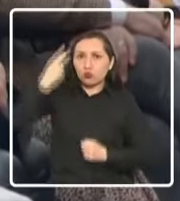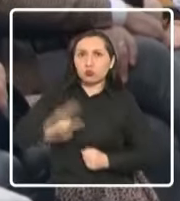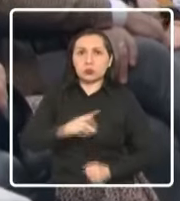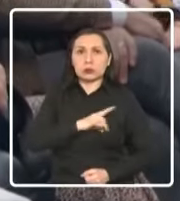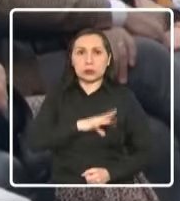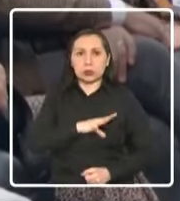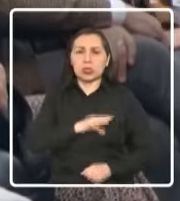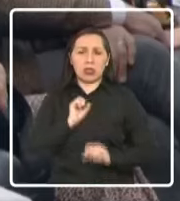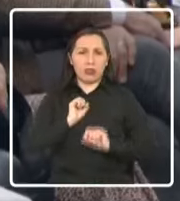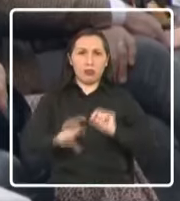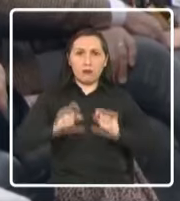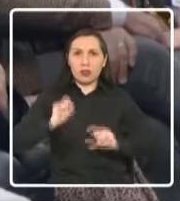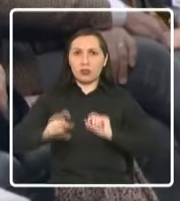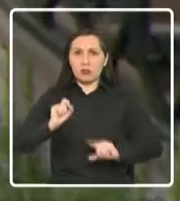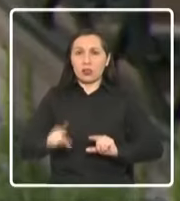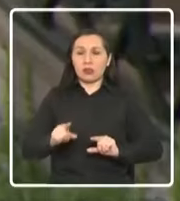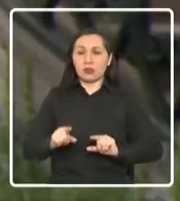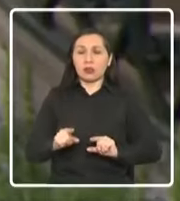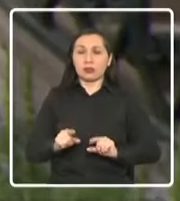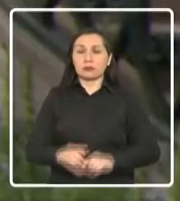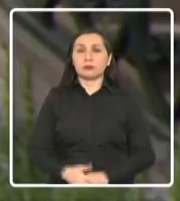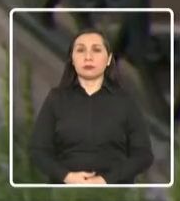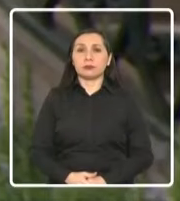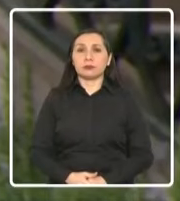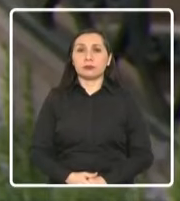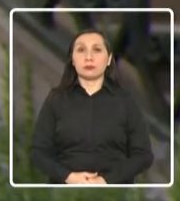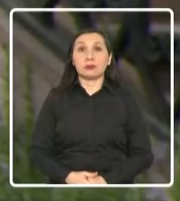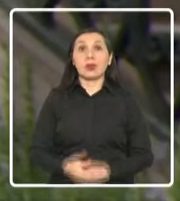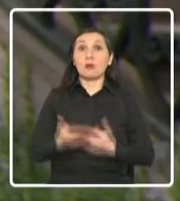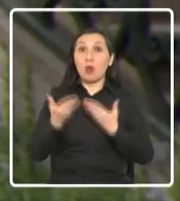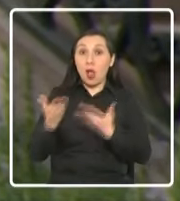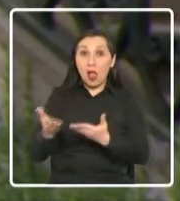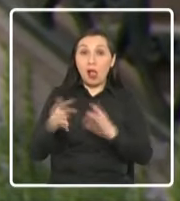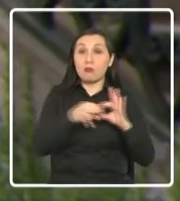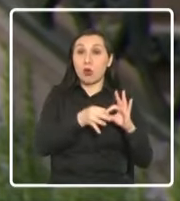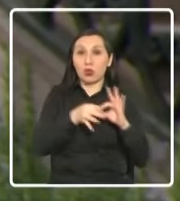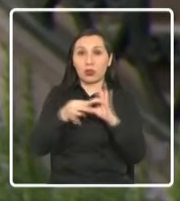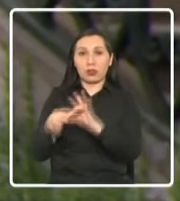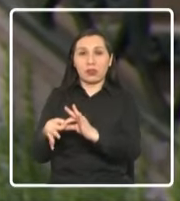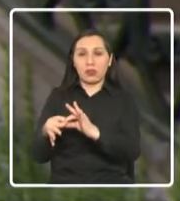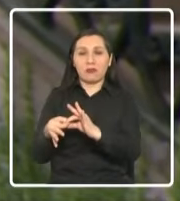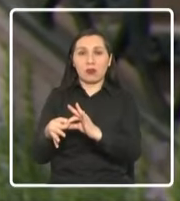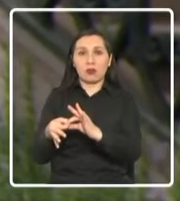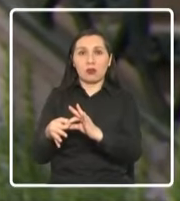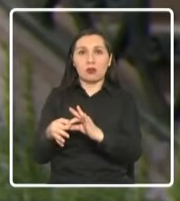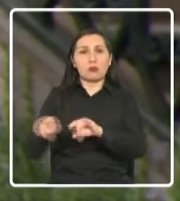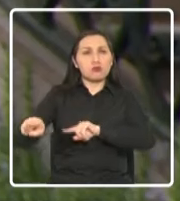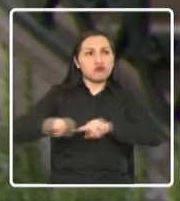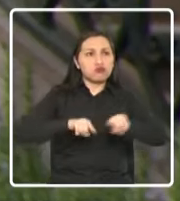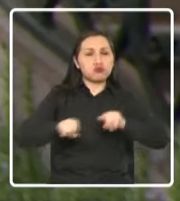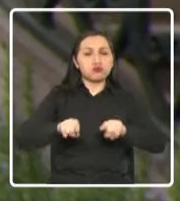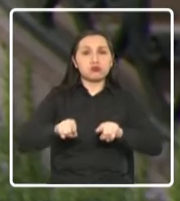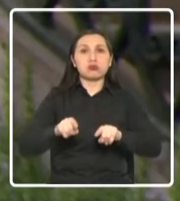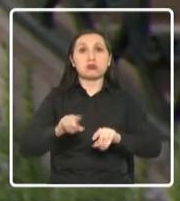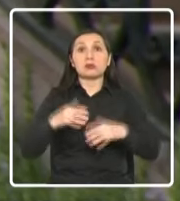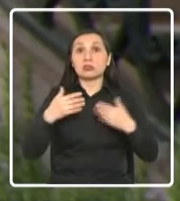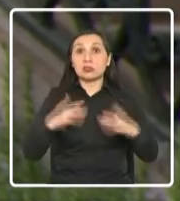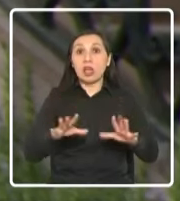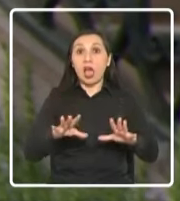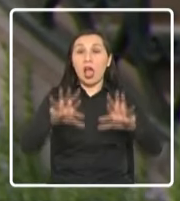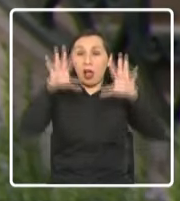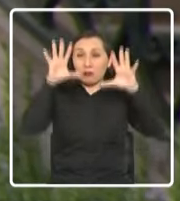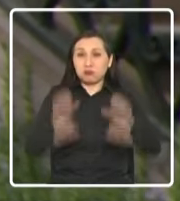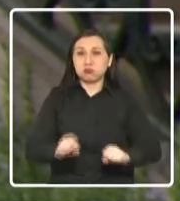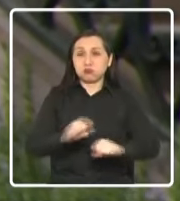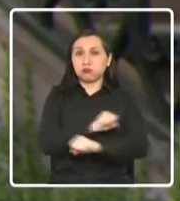de Chile. Fue por ello y por las gestiones que hizo una vez consumado el